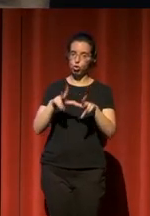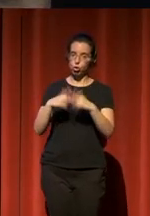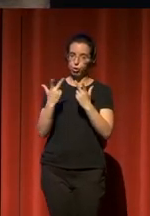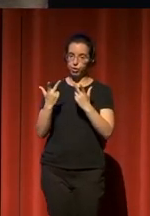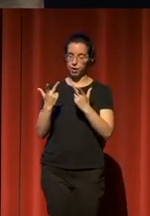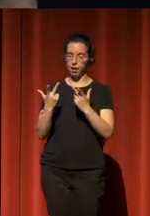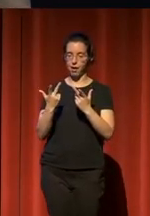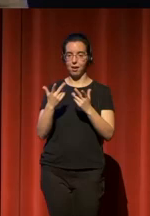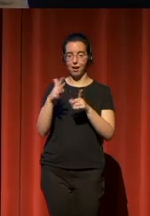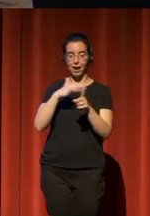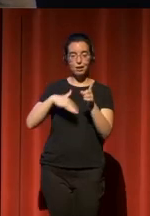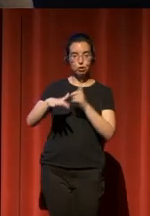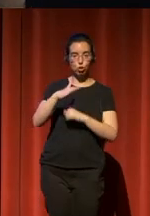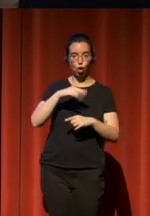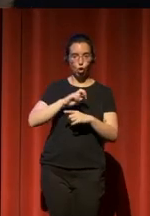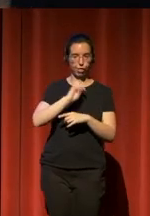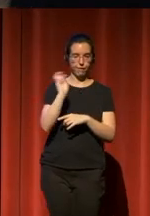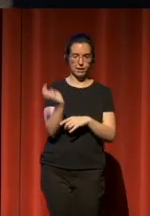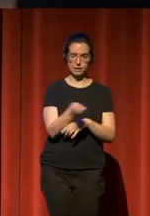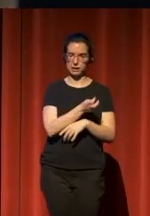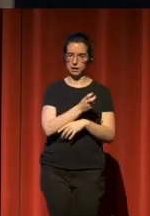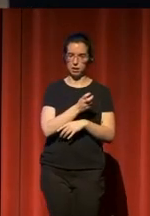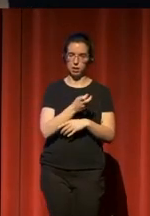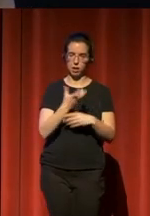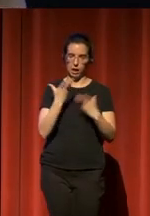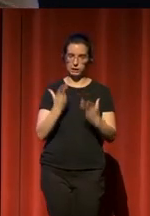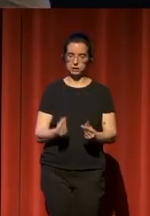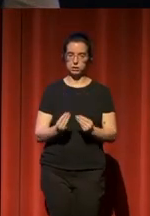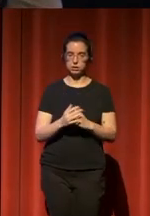alta de alta diversidad muchas veces